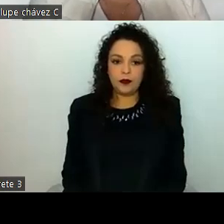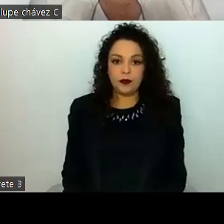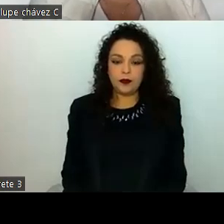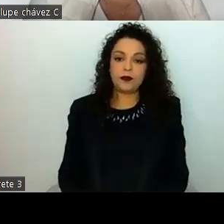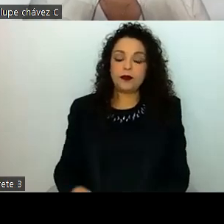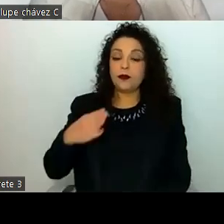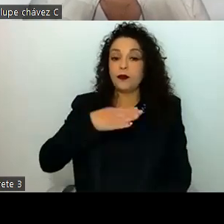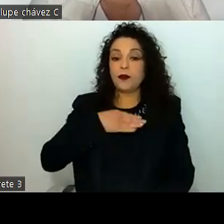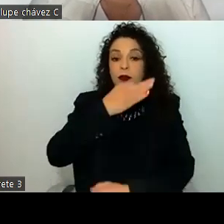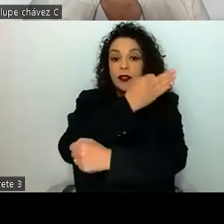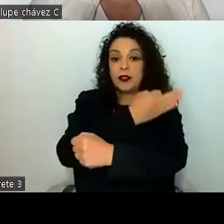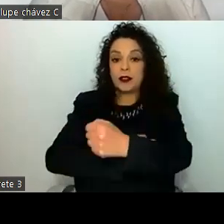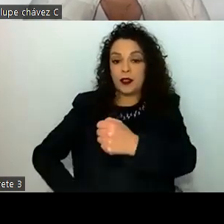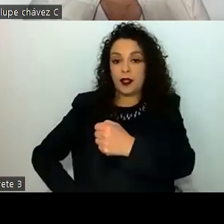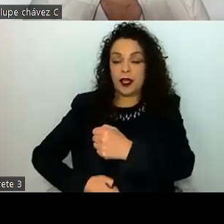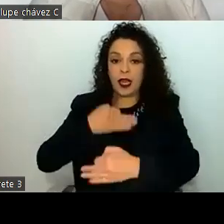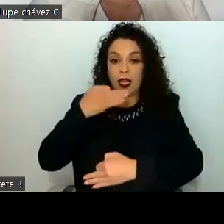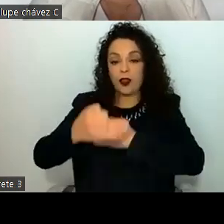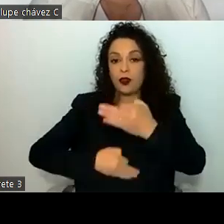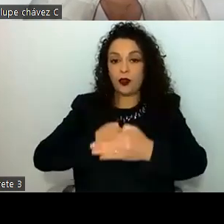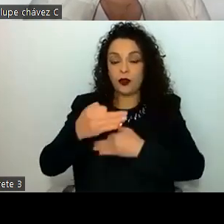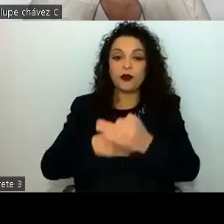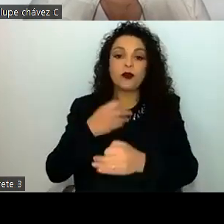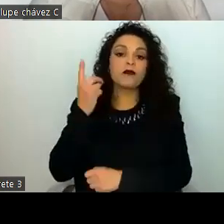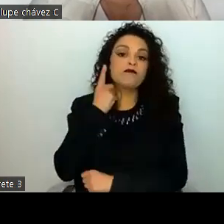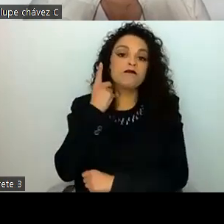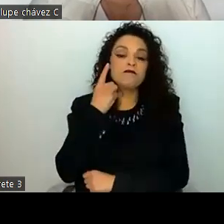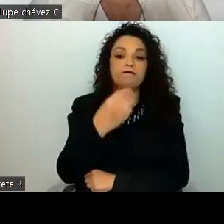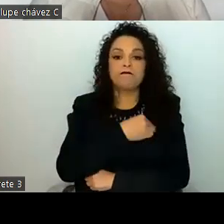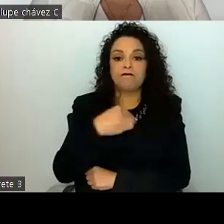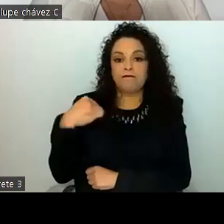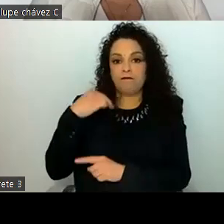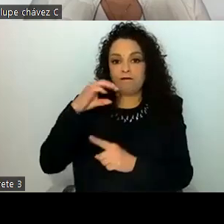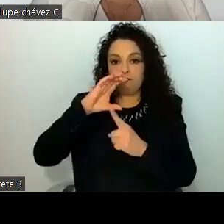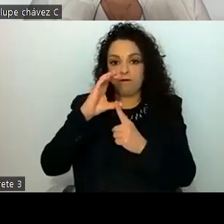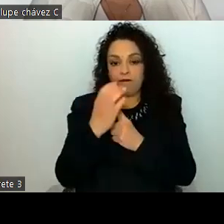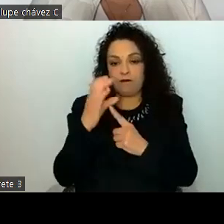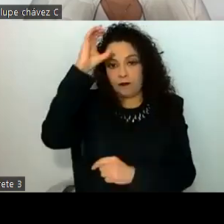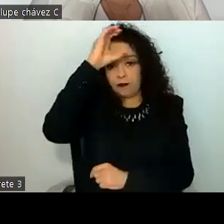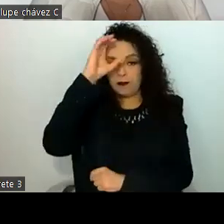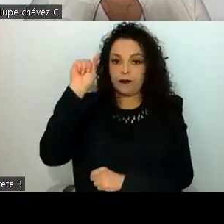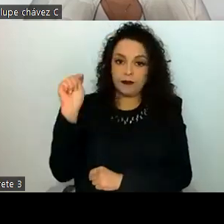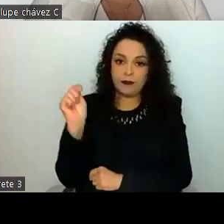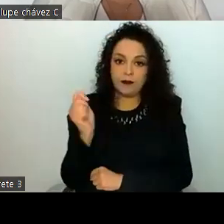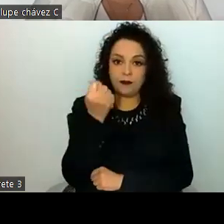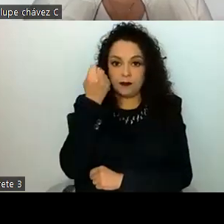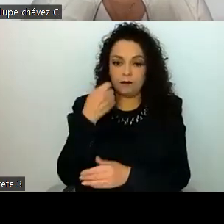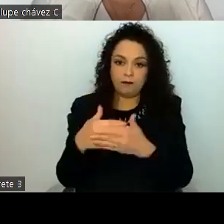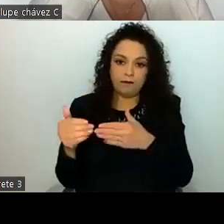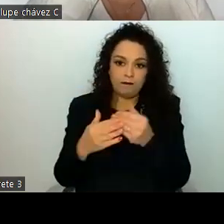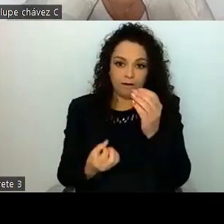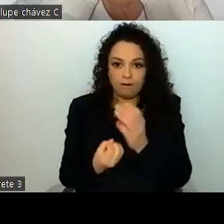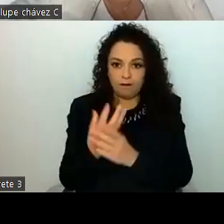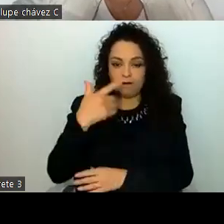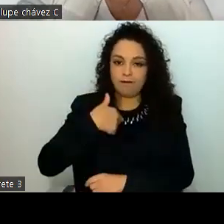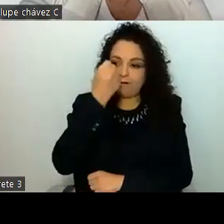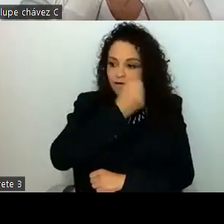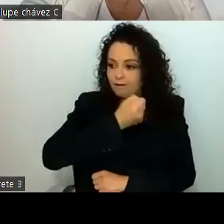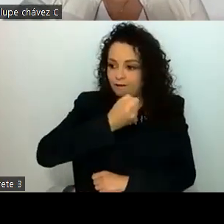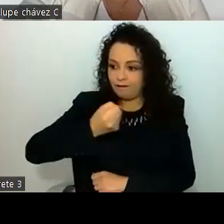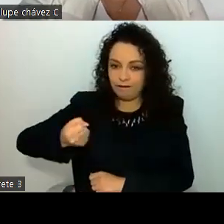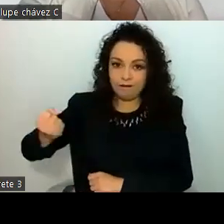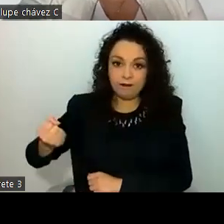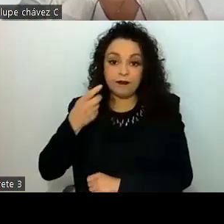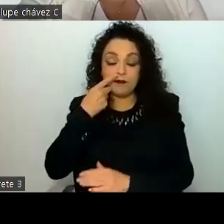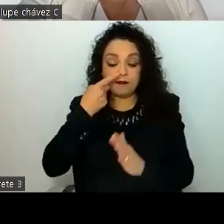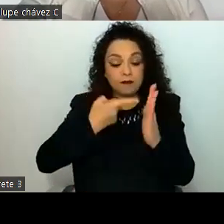Buenas tardes. Saludo a todas y a todos los diputados integrantes de la Comisión de Ciencia, Tecnología e Innovación. De conformidad con lo